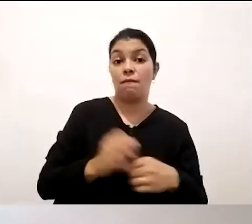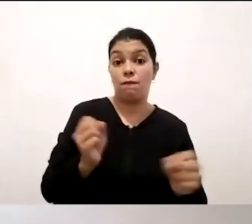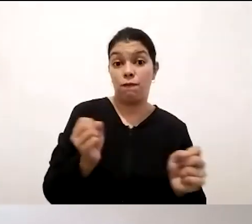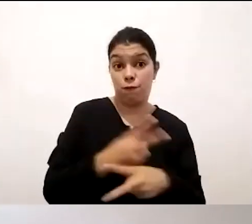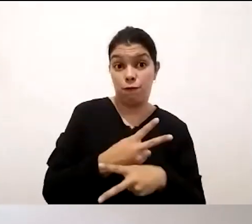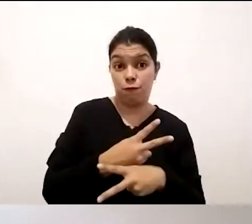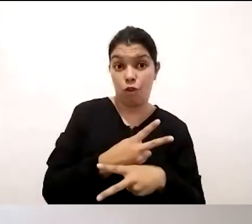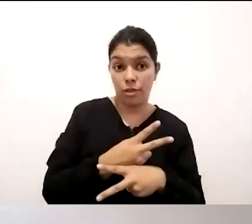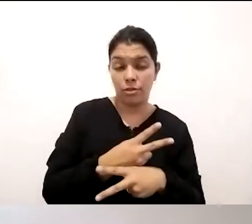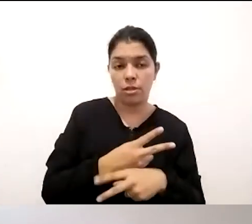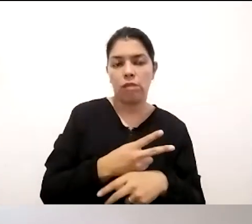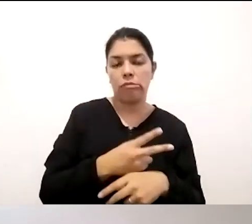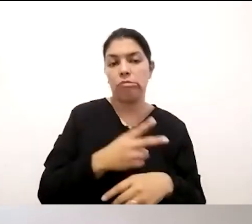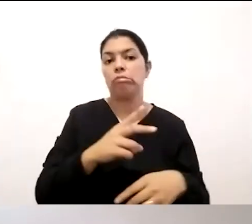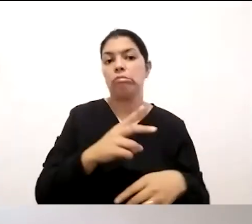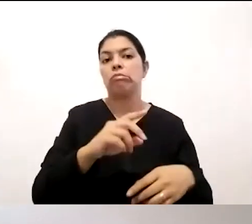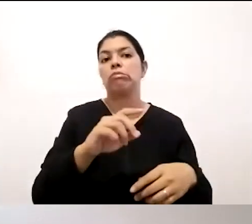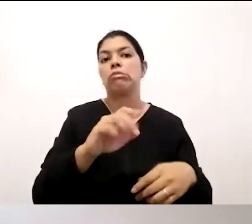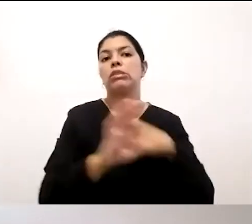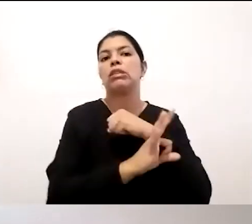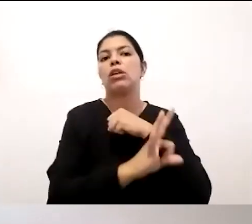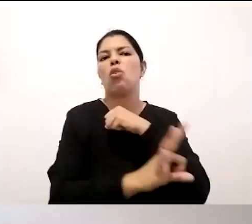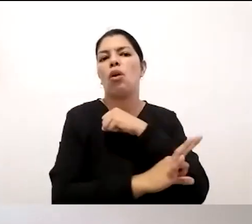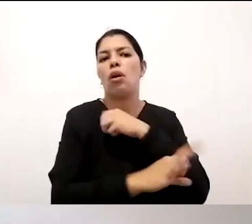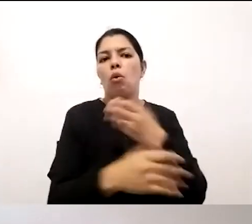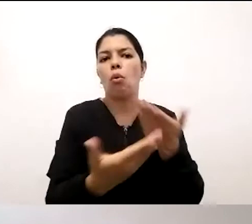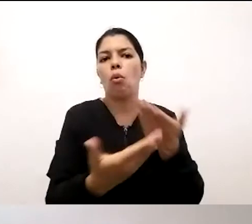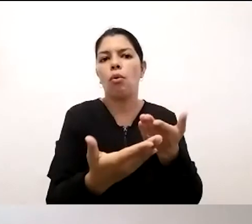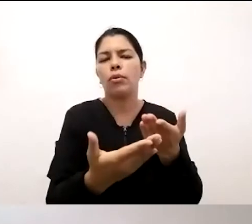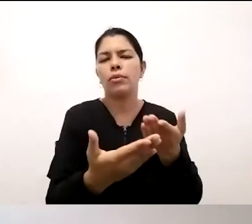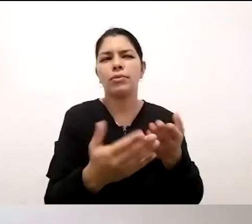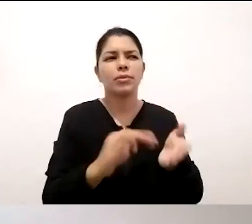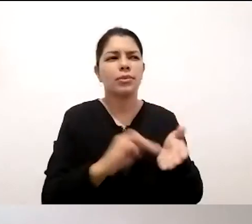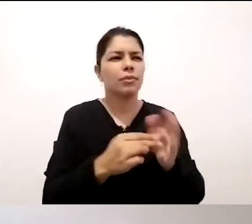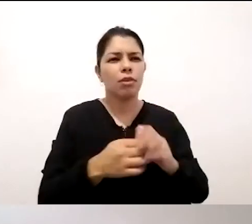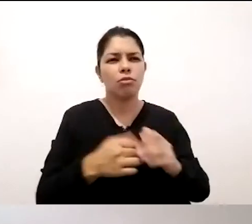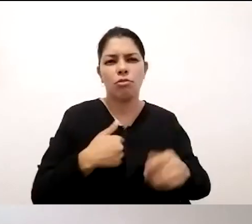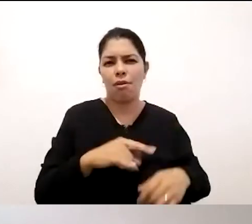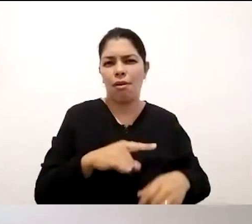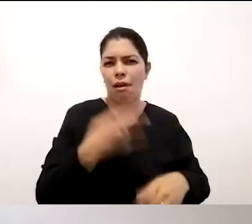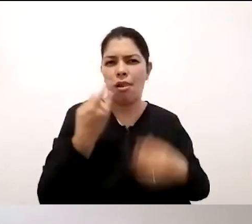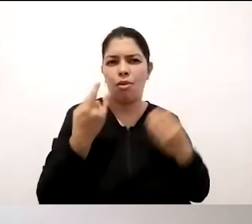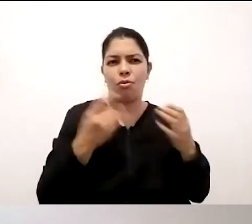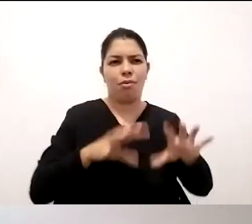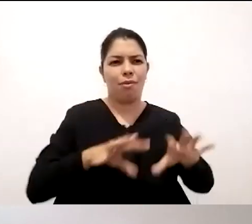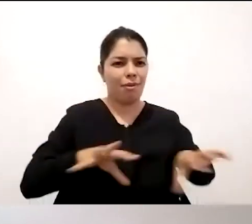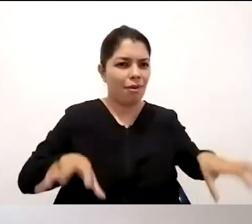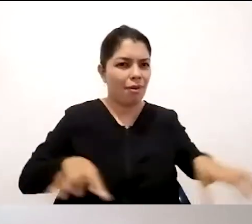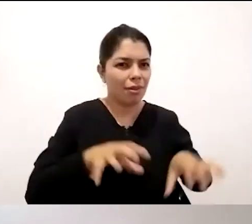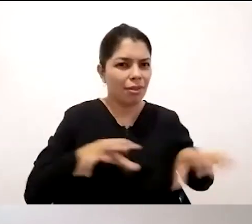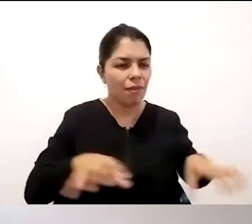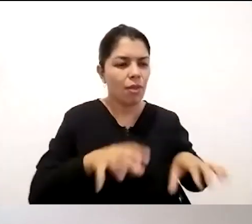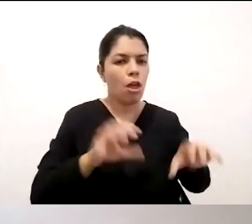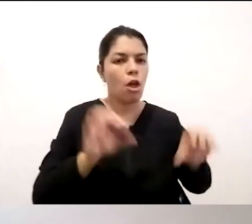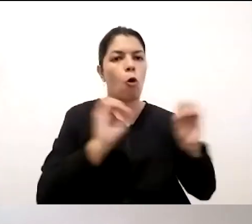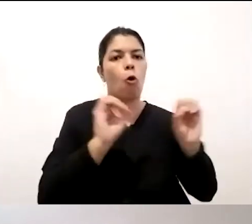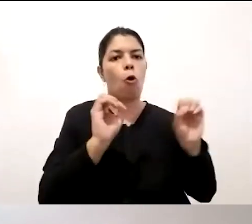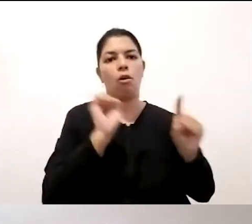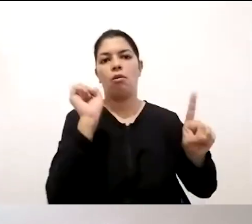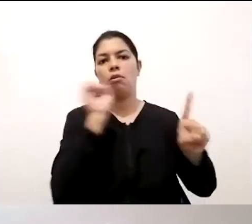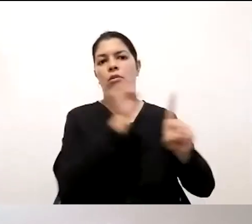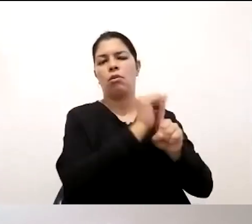violencia psicológica, que es entendida como toda acción u omisión destinada a degradar o controlar